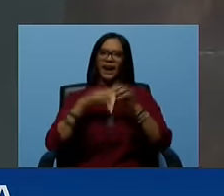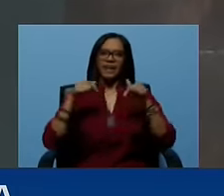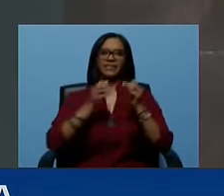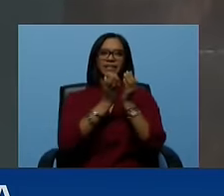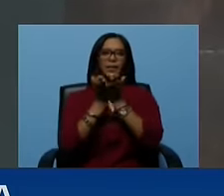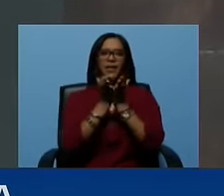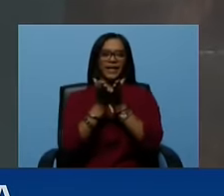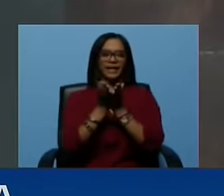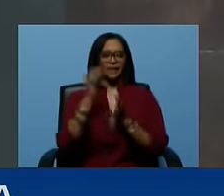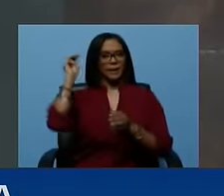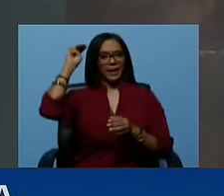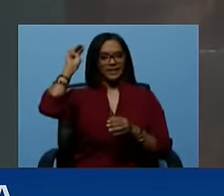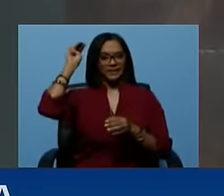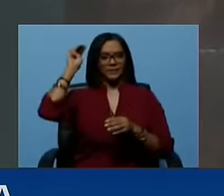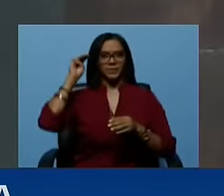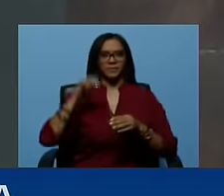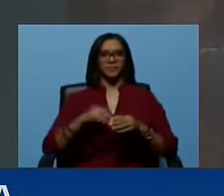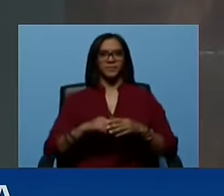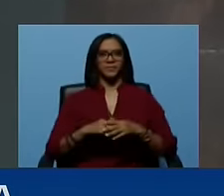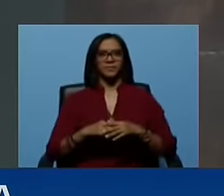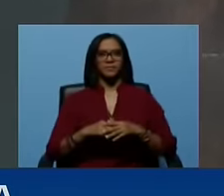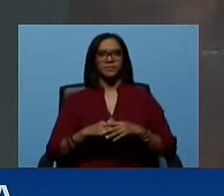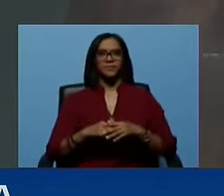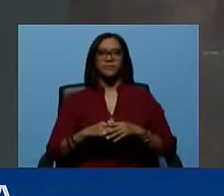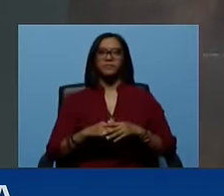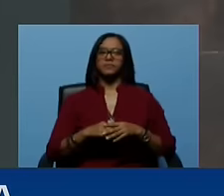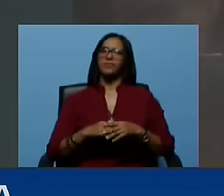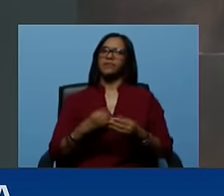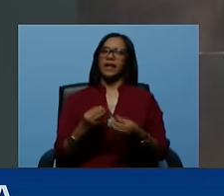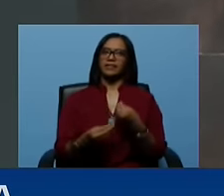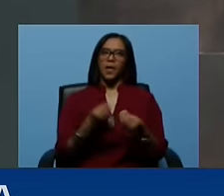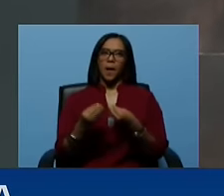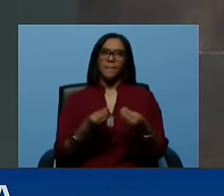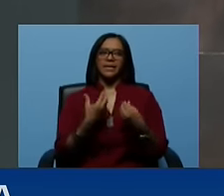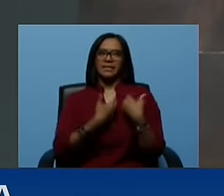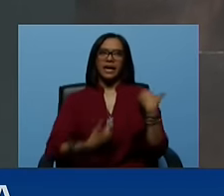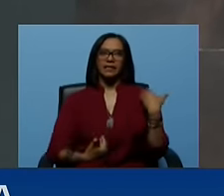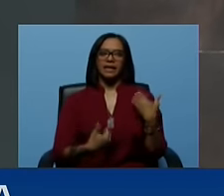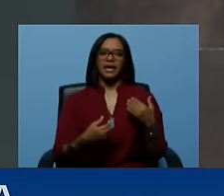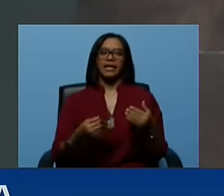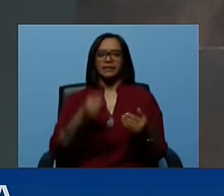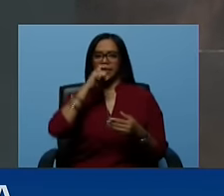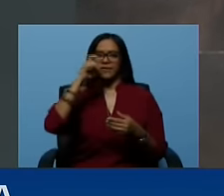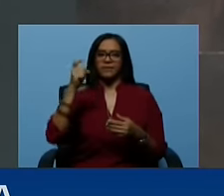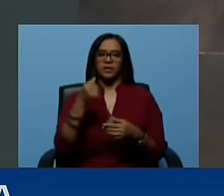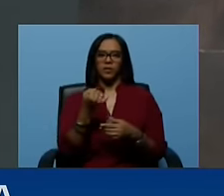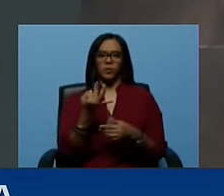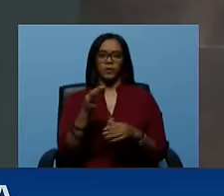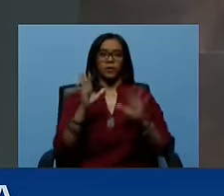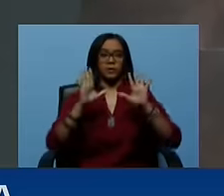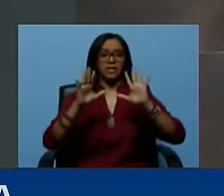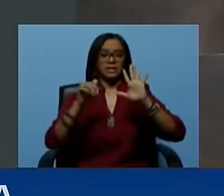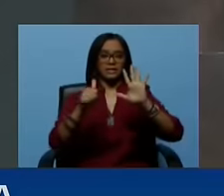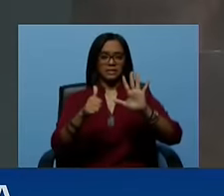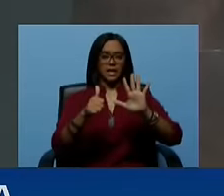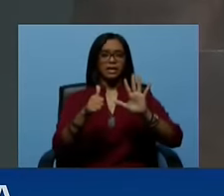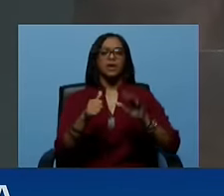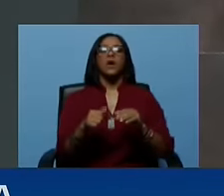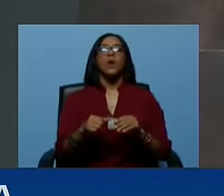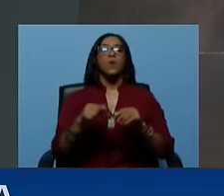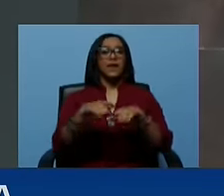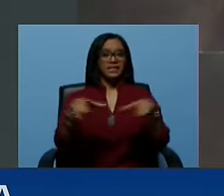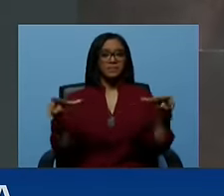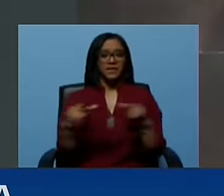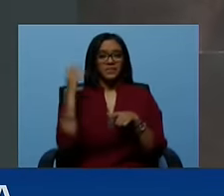escuela de maestros y de maestras. Y ha sido, presidente, este aniversario número 16, un espacio muy hermoso para